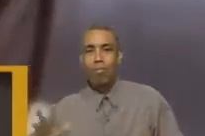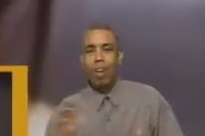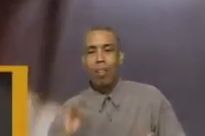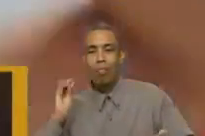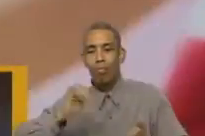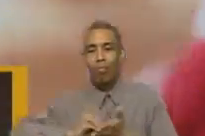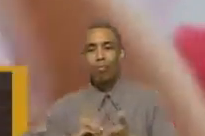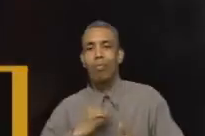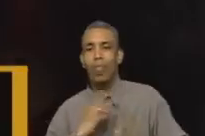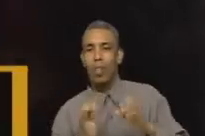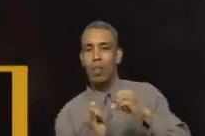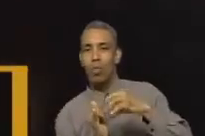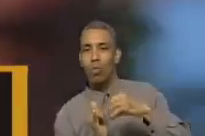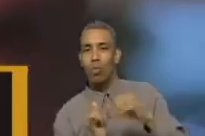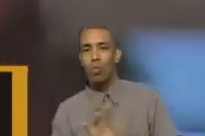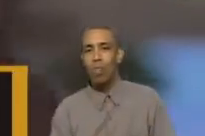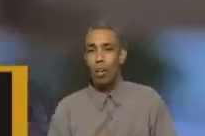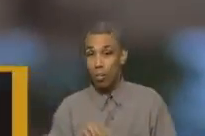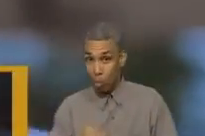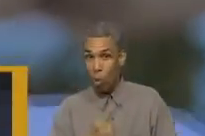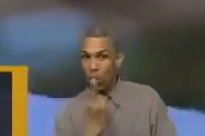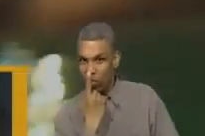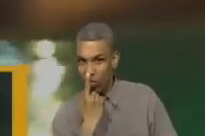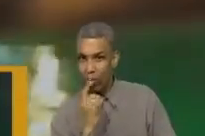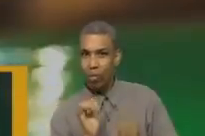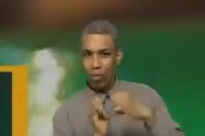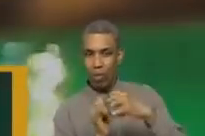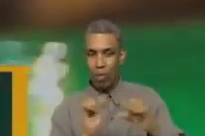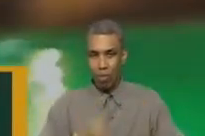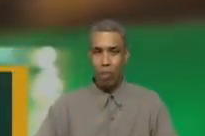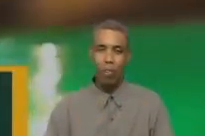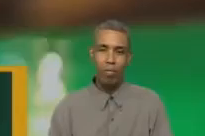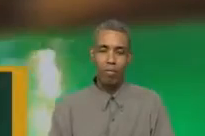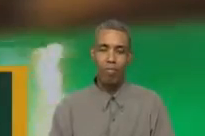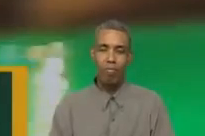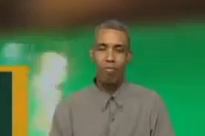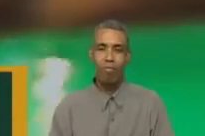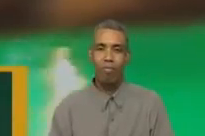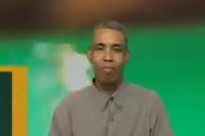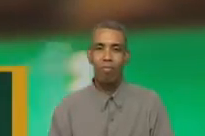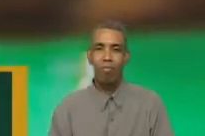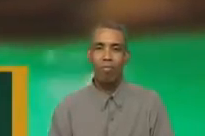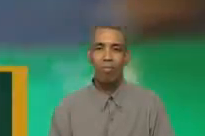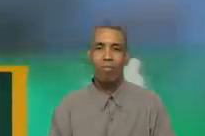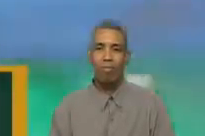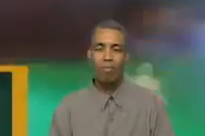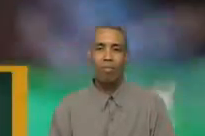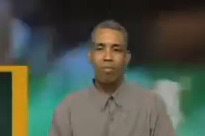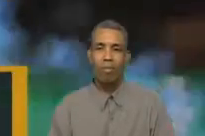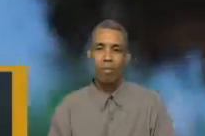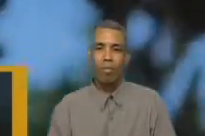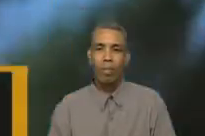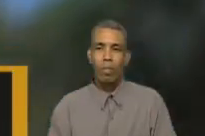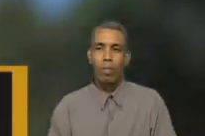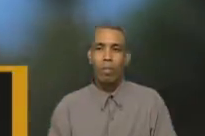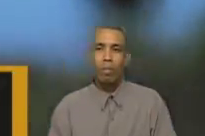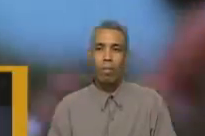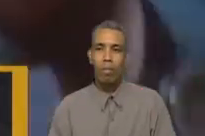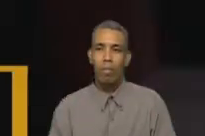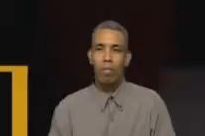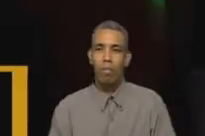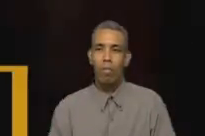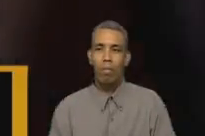en la ciudad y ya lo pueden disfrutar buscándolo a través de las principales plataformas digitales. Y ella dice que no